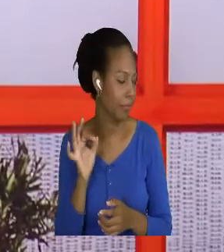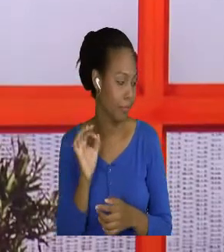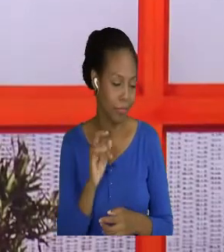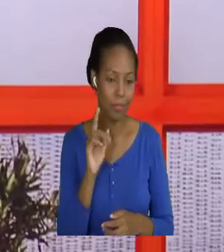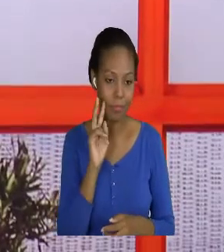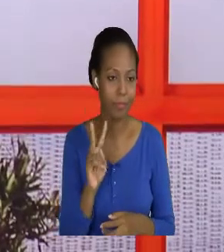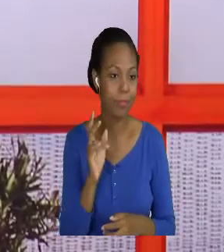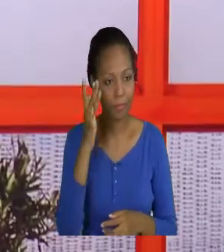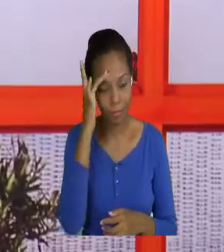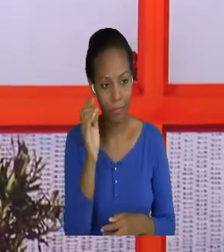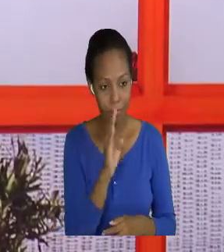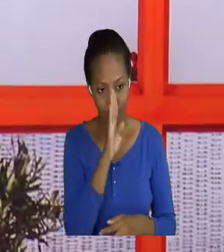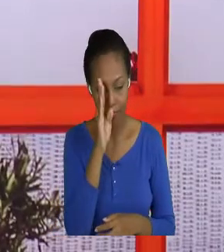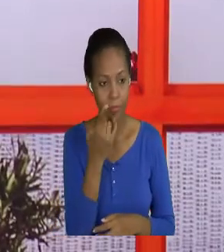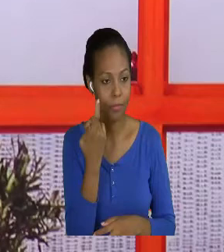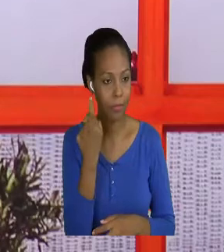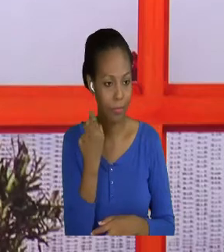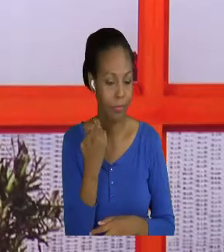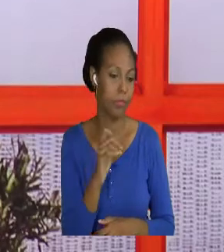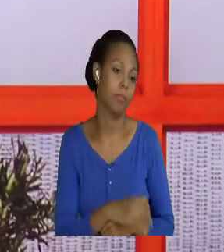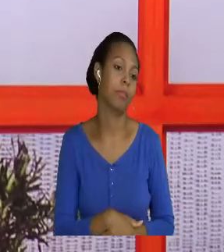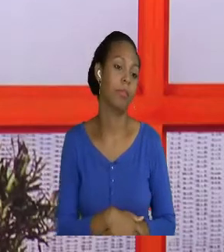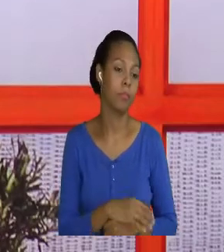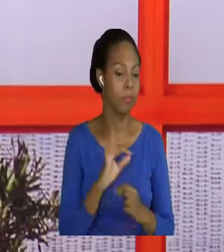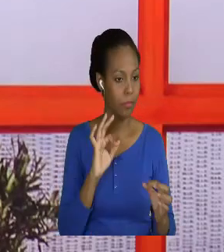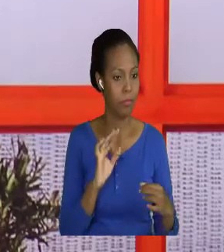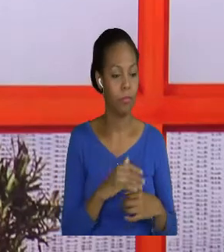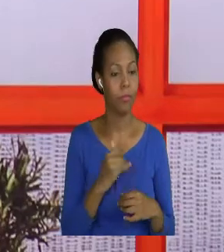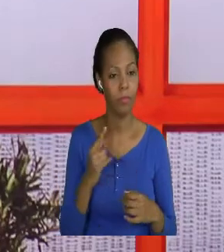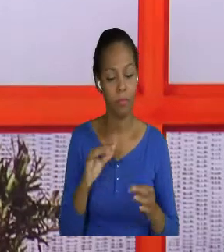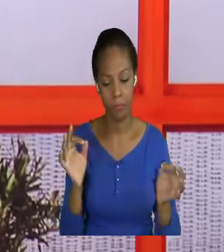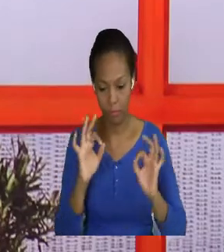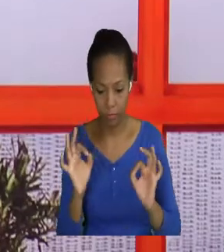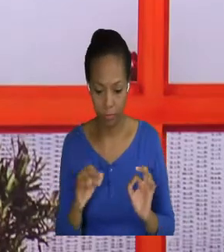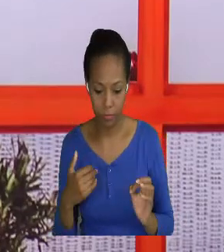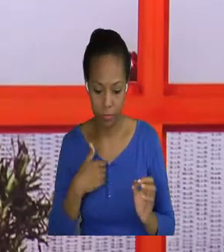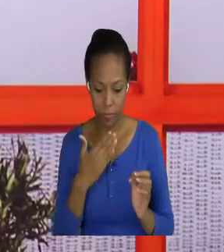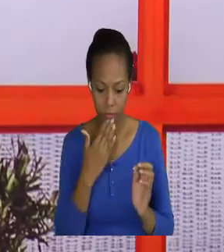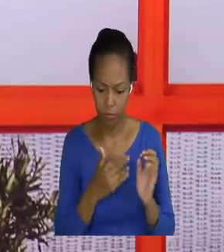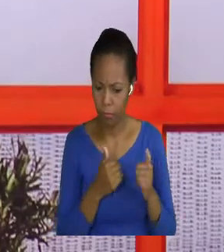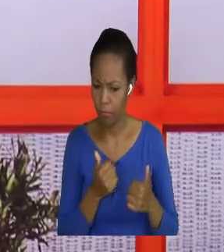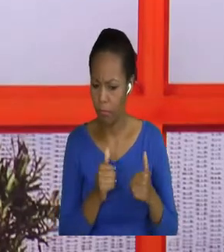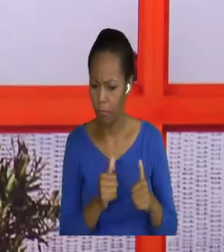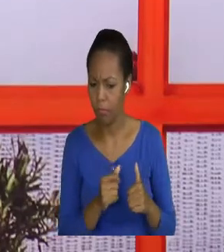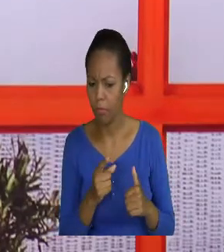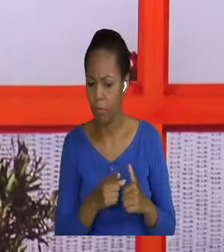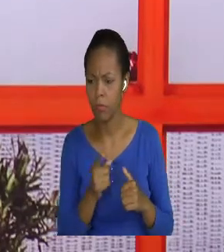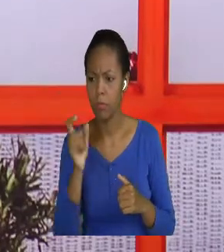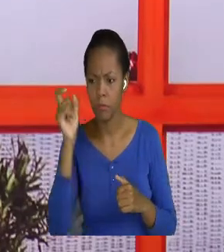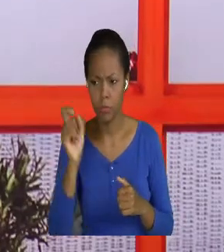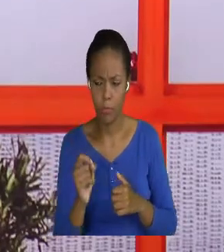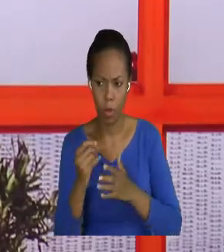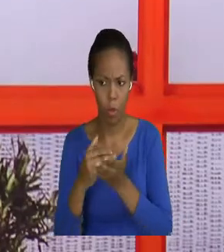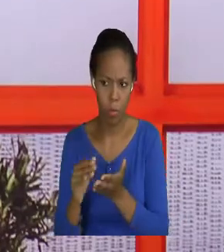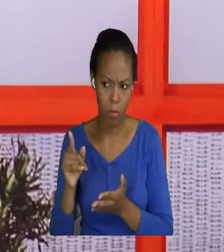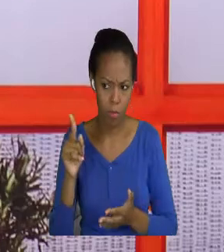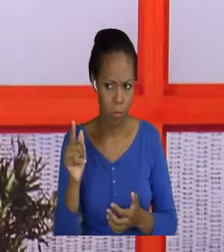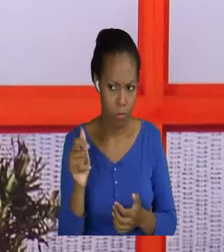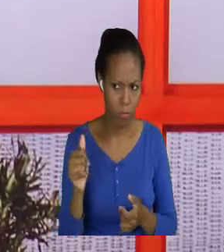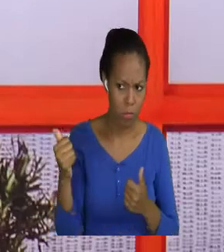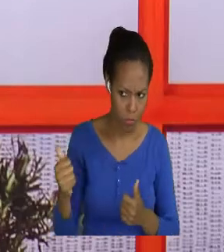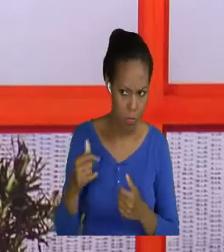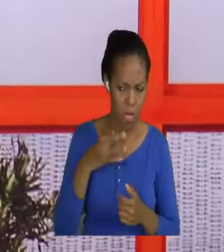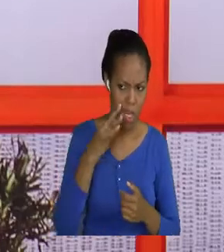tenemos la mala costumbre de hacer este tipo de trámites y no verificar que se cumplan o no verificar que el comprador efectivamente haga el